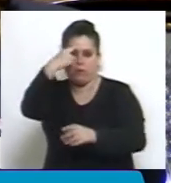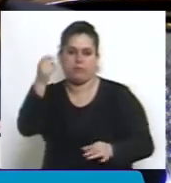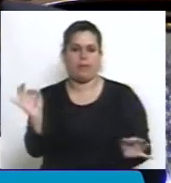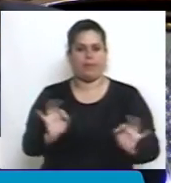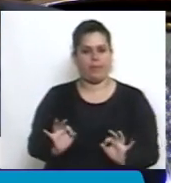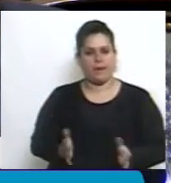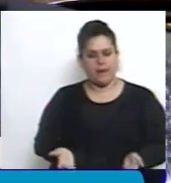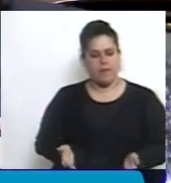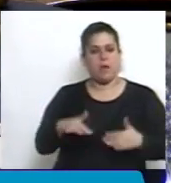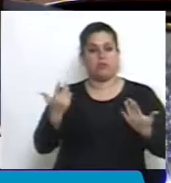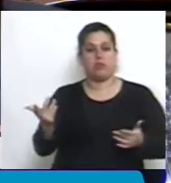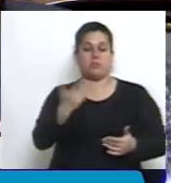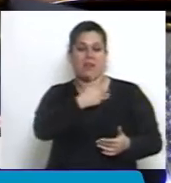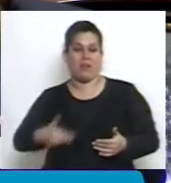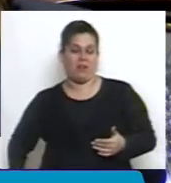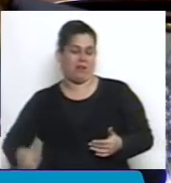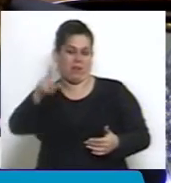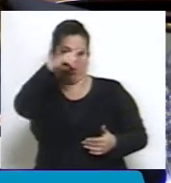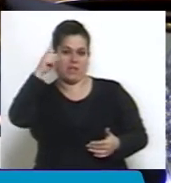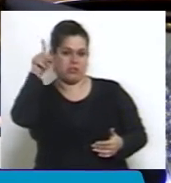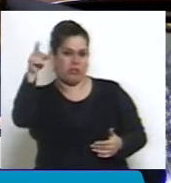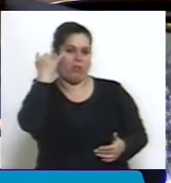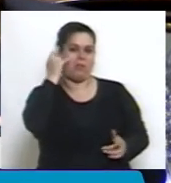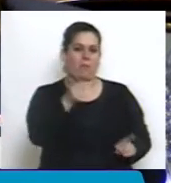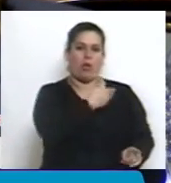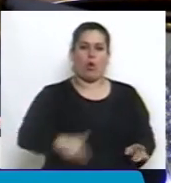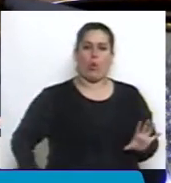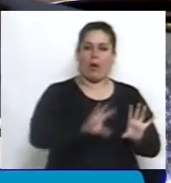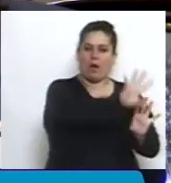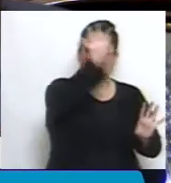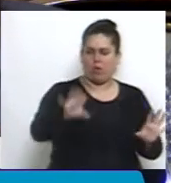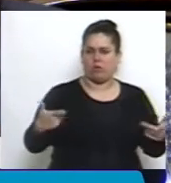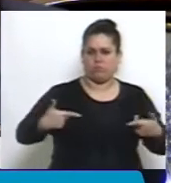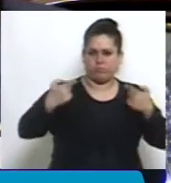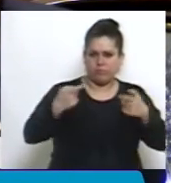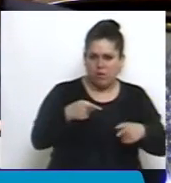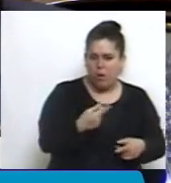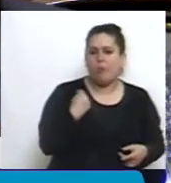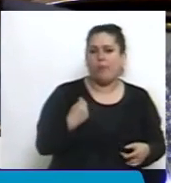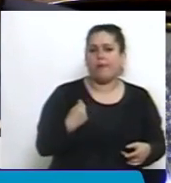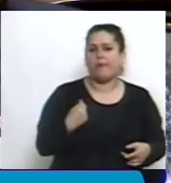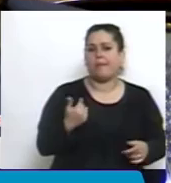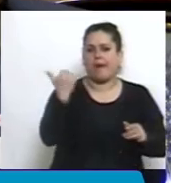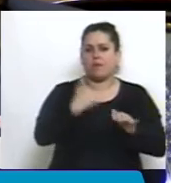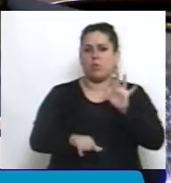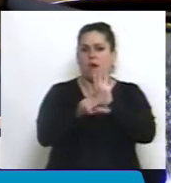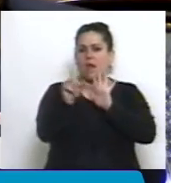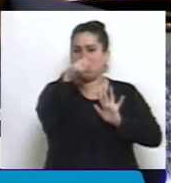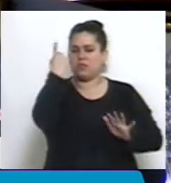los gobernadores suscribieron el compromiso federal ratificado por una ley